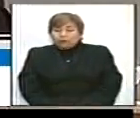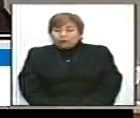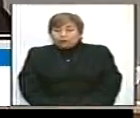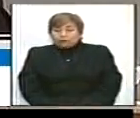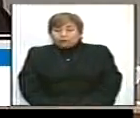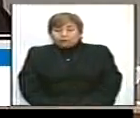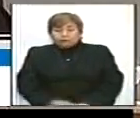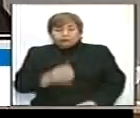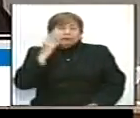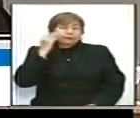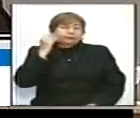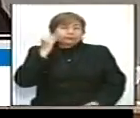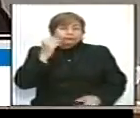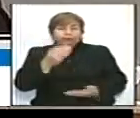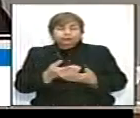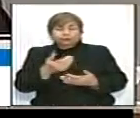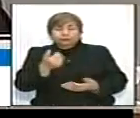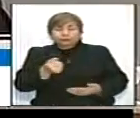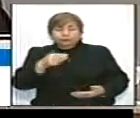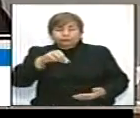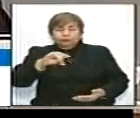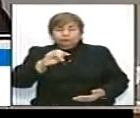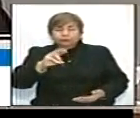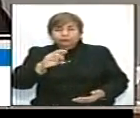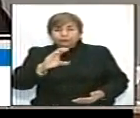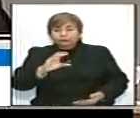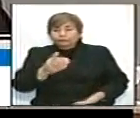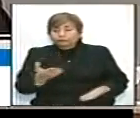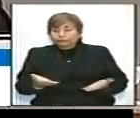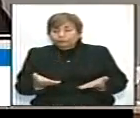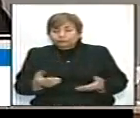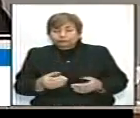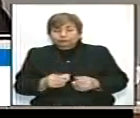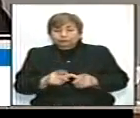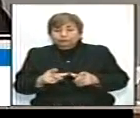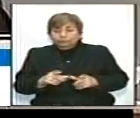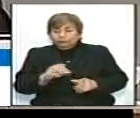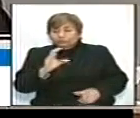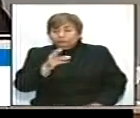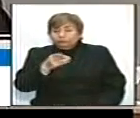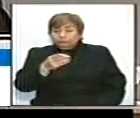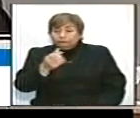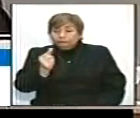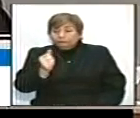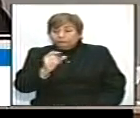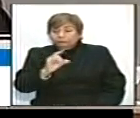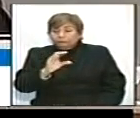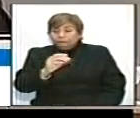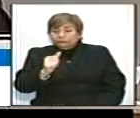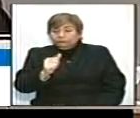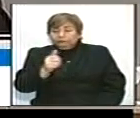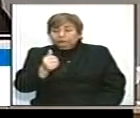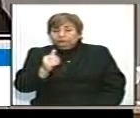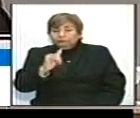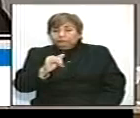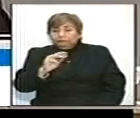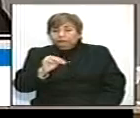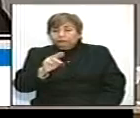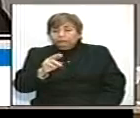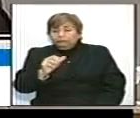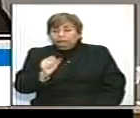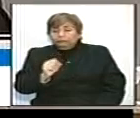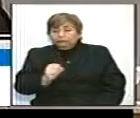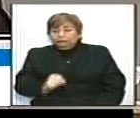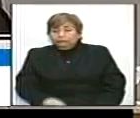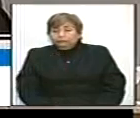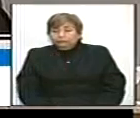A la experiencia del COAR de Apurímac, que se encuentra en el distrito de Chalhuanca, provincia de Guimarães, nos